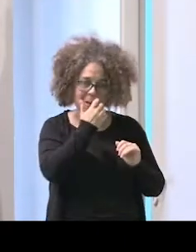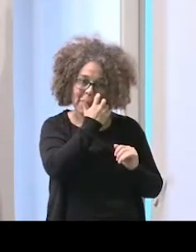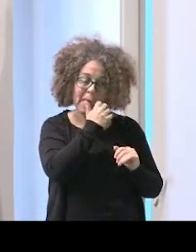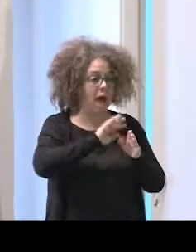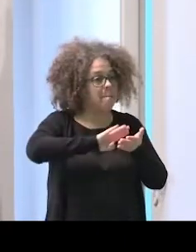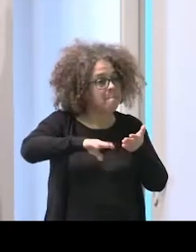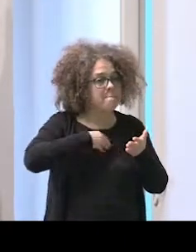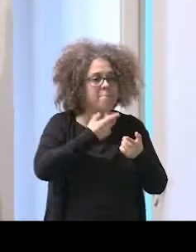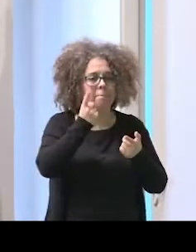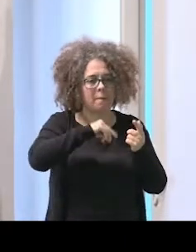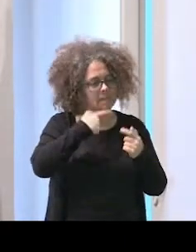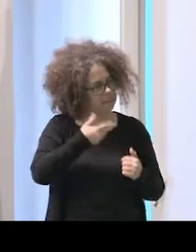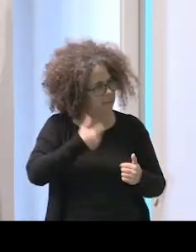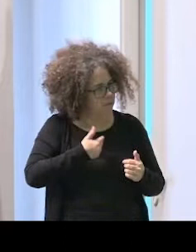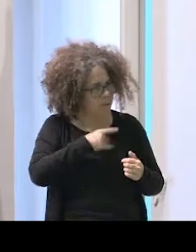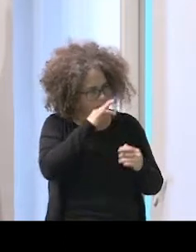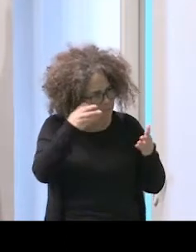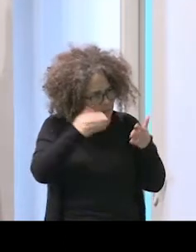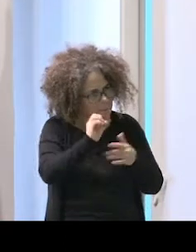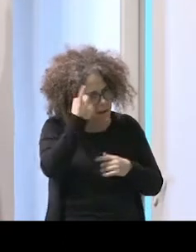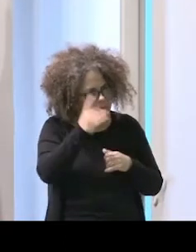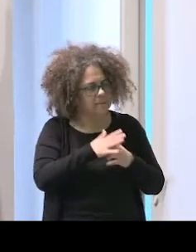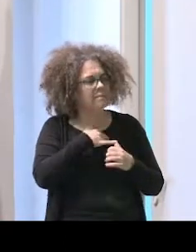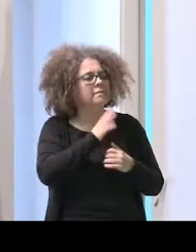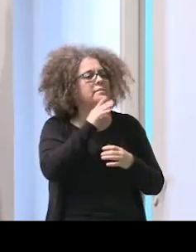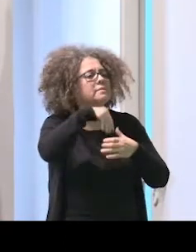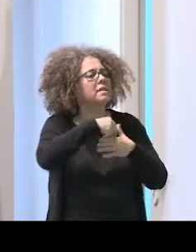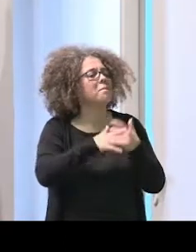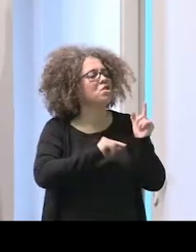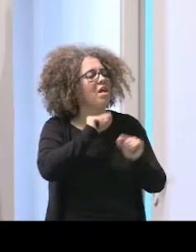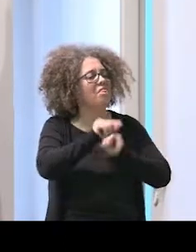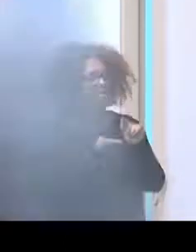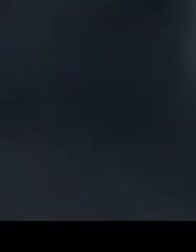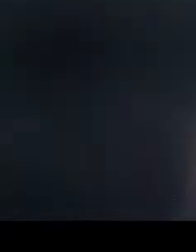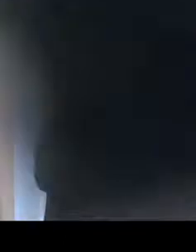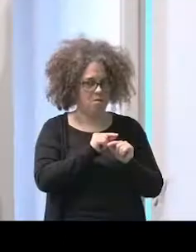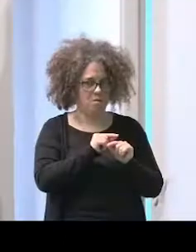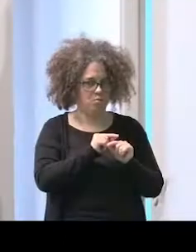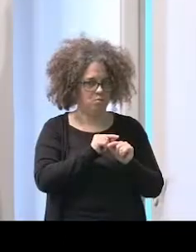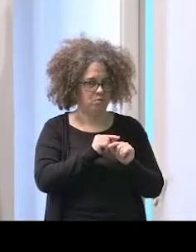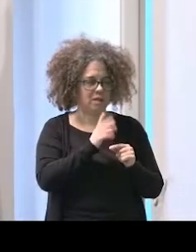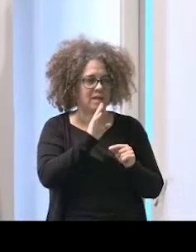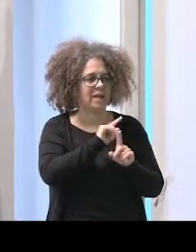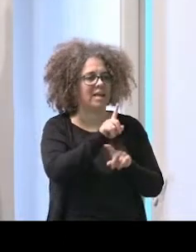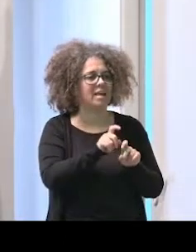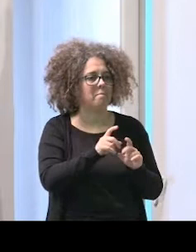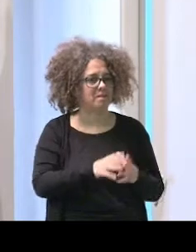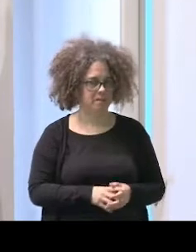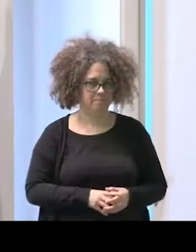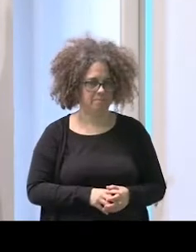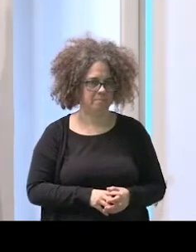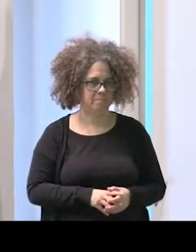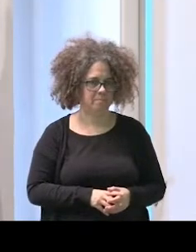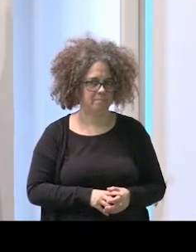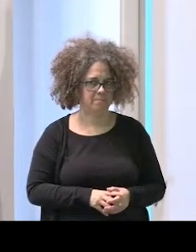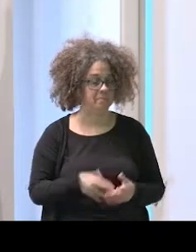muy importante, vamos a centrarnos en lo que nos interesa, que es qué pasa con el citomegalovirus y la sordera. Bueno, pues los últimos estudios